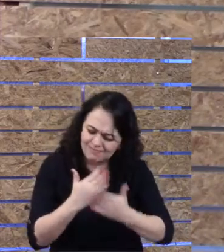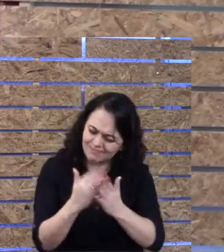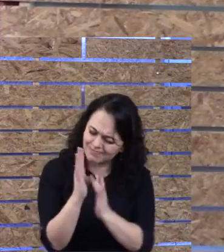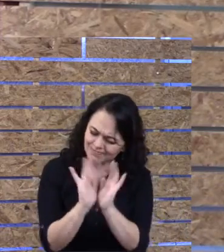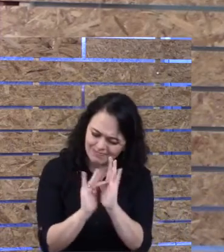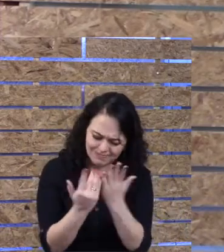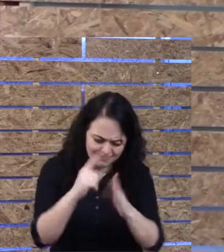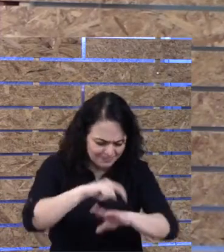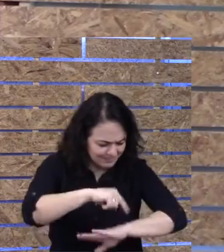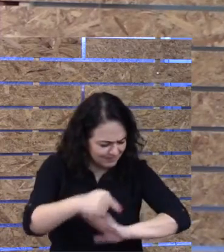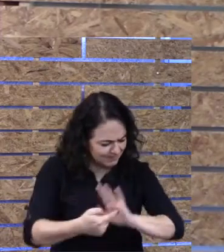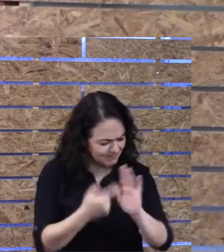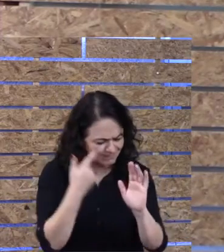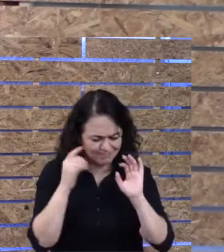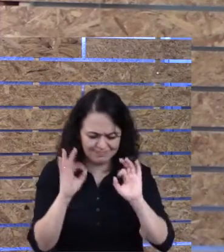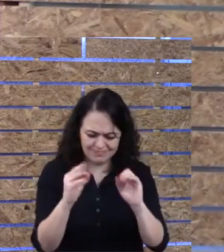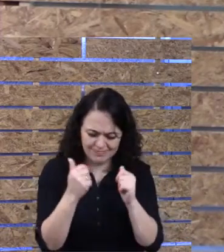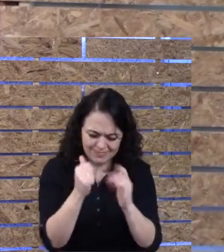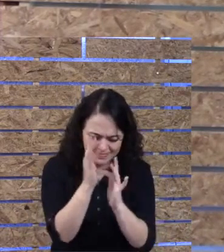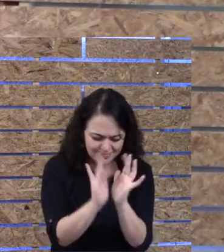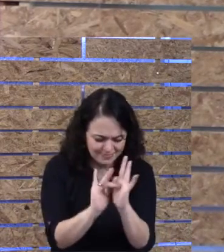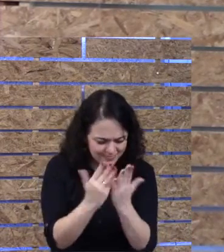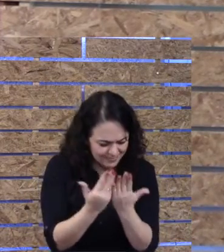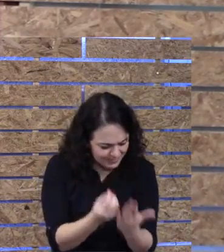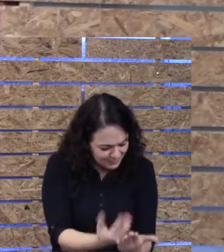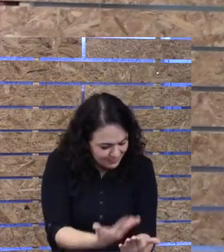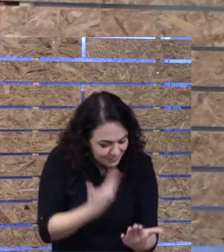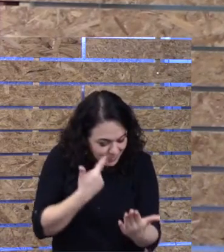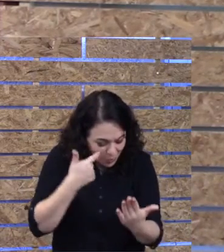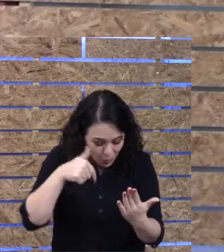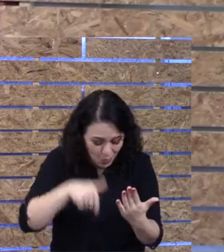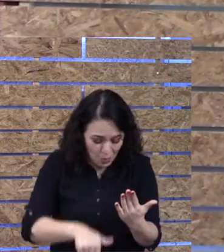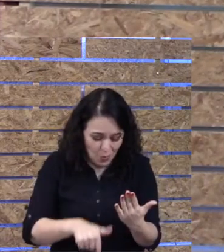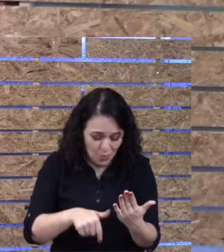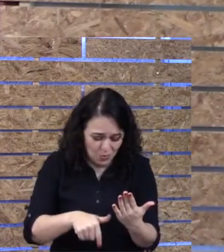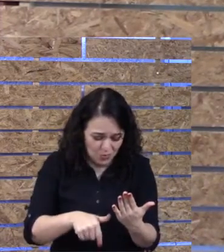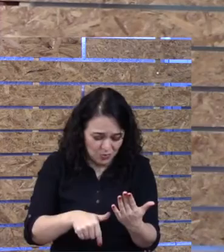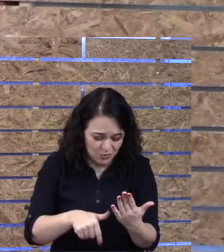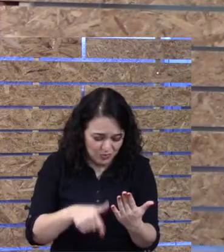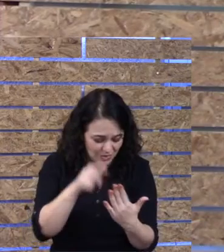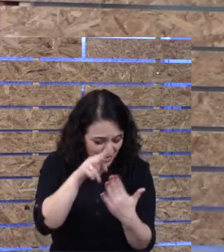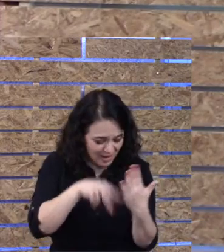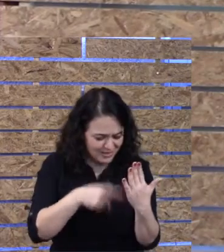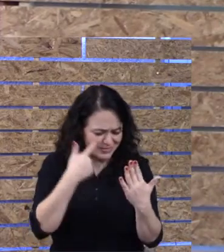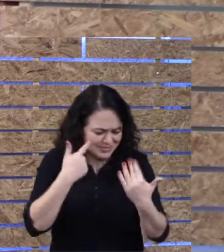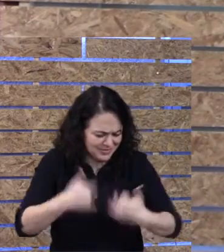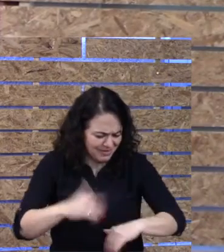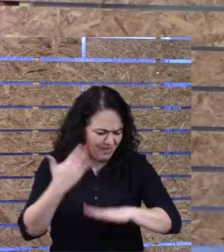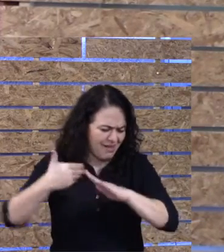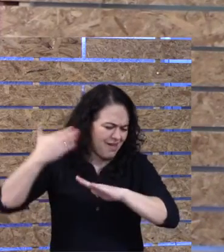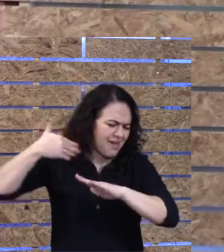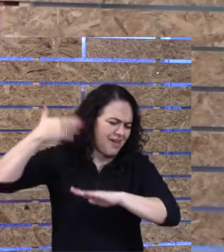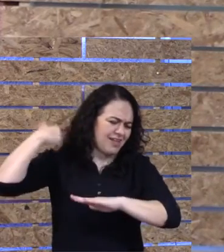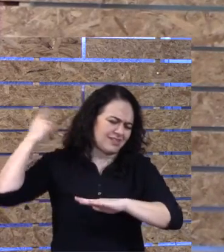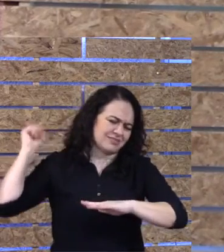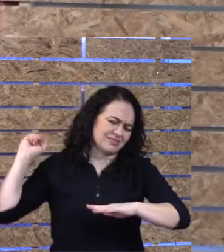Esta escritura en particular nos ha acompañado por